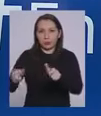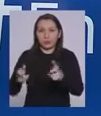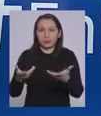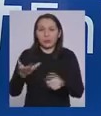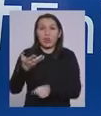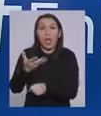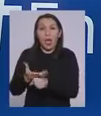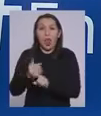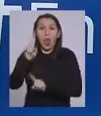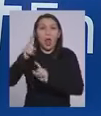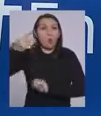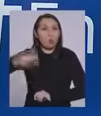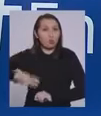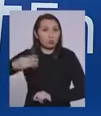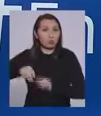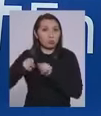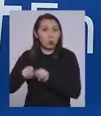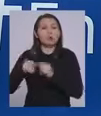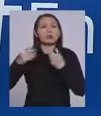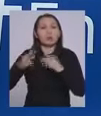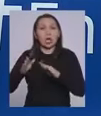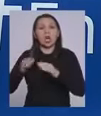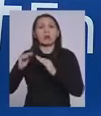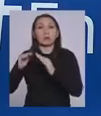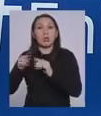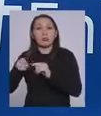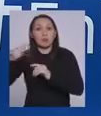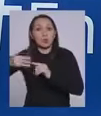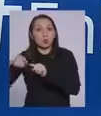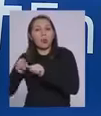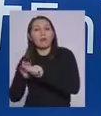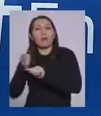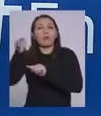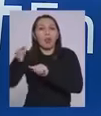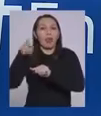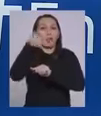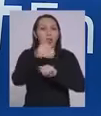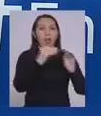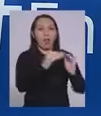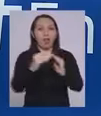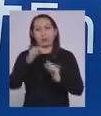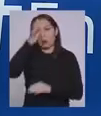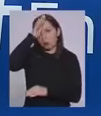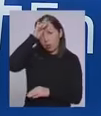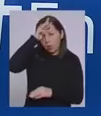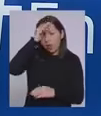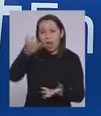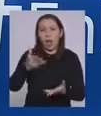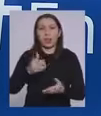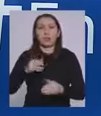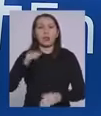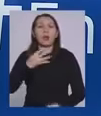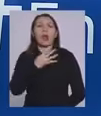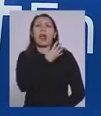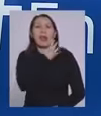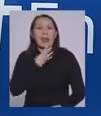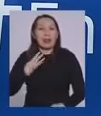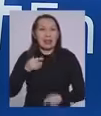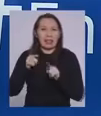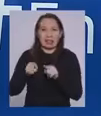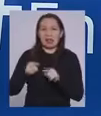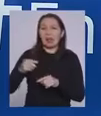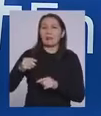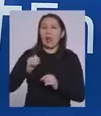Hay municipios que ya han salido a los barrios, municipios como Puente Alto, municipios como Renca, municipios